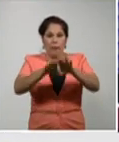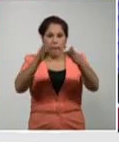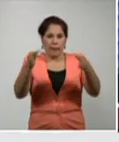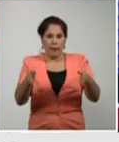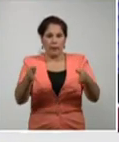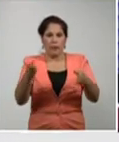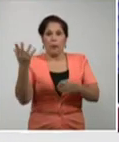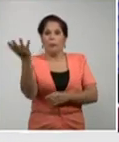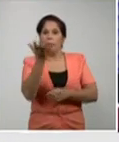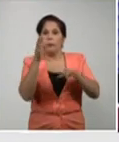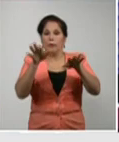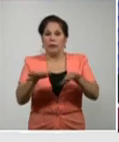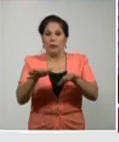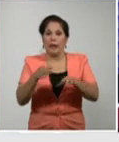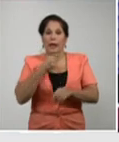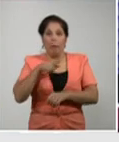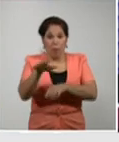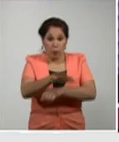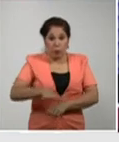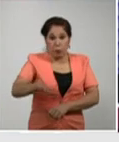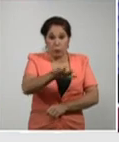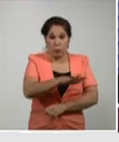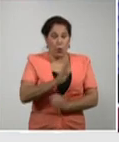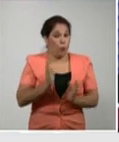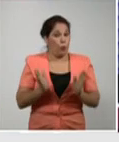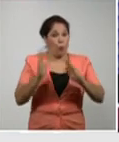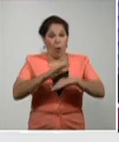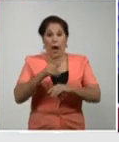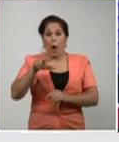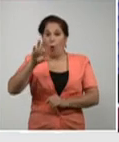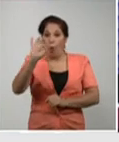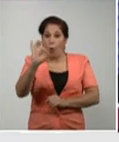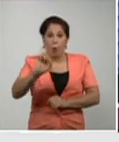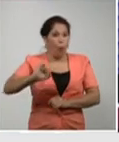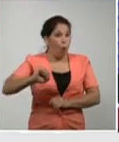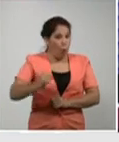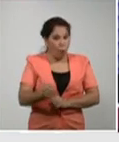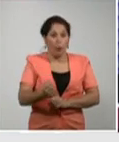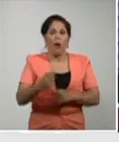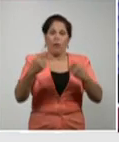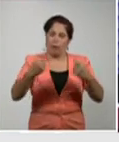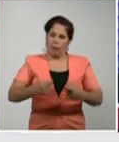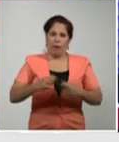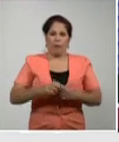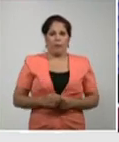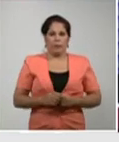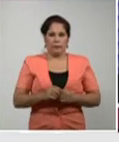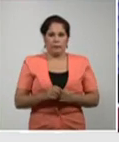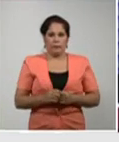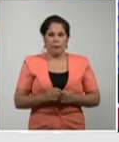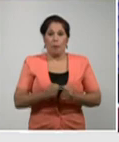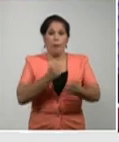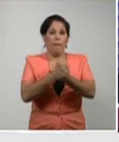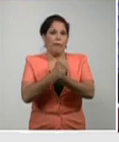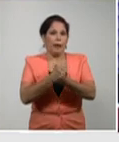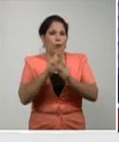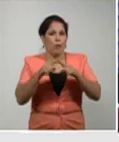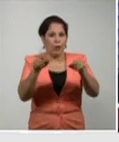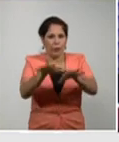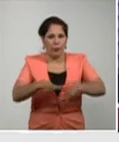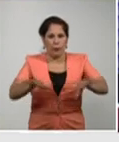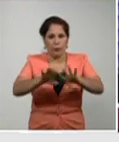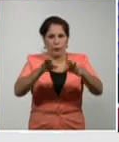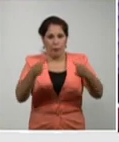desinfecta correctamente, pues el riesgo es muy elevado. Se han hecho investigaciones, yo lo estaba